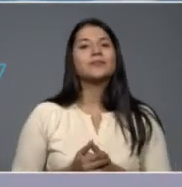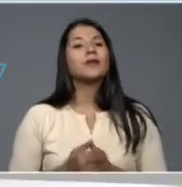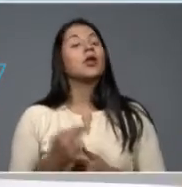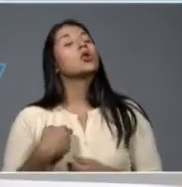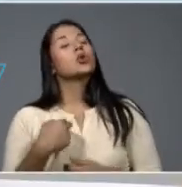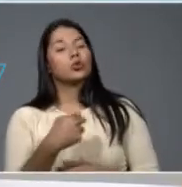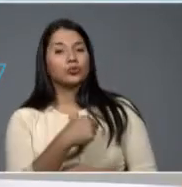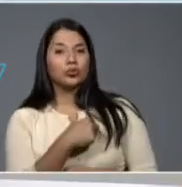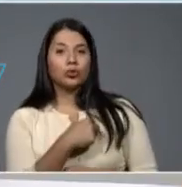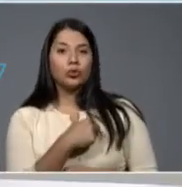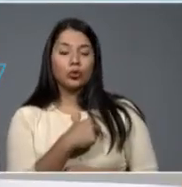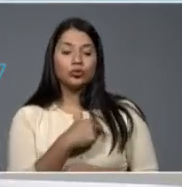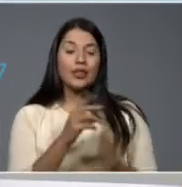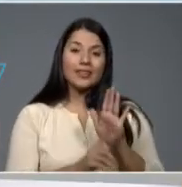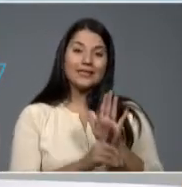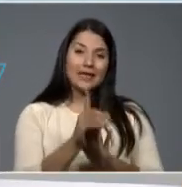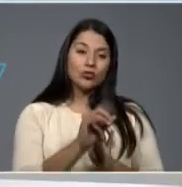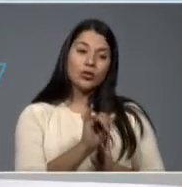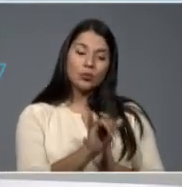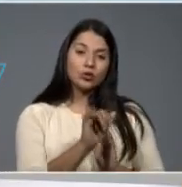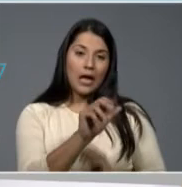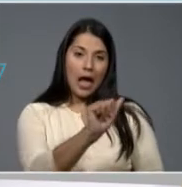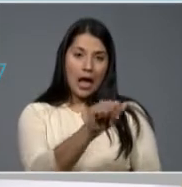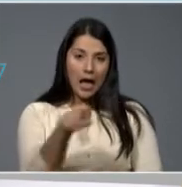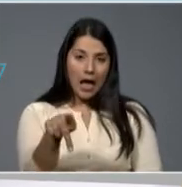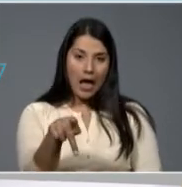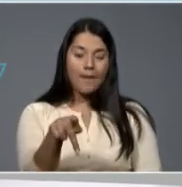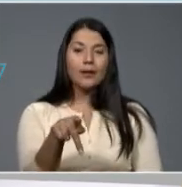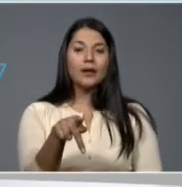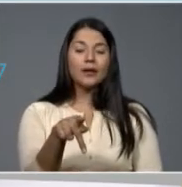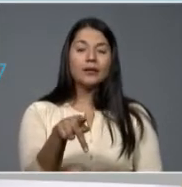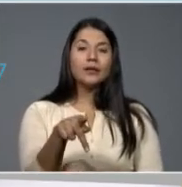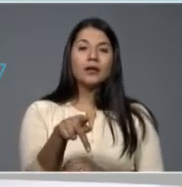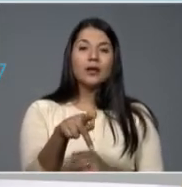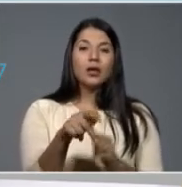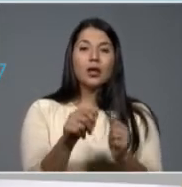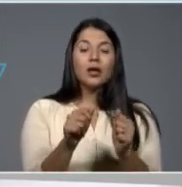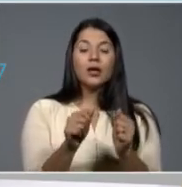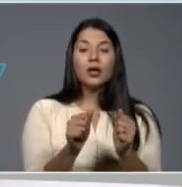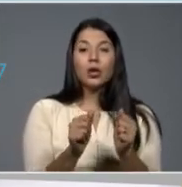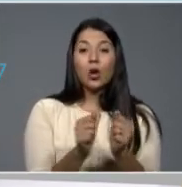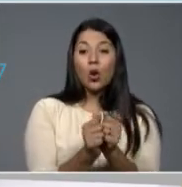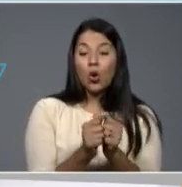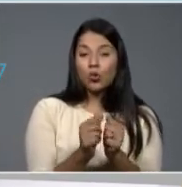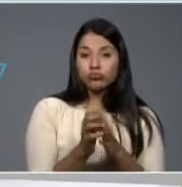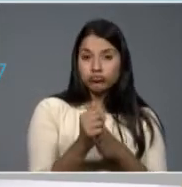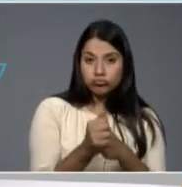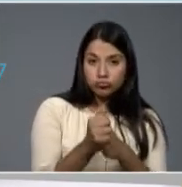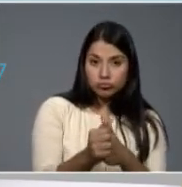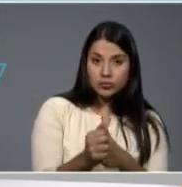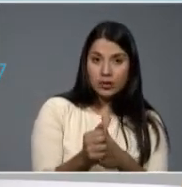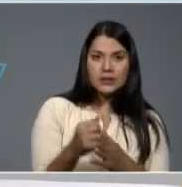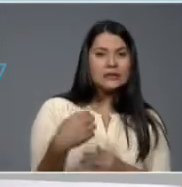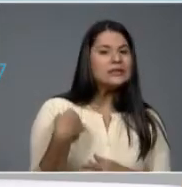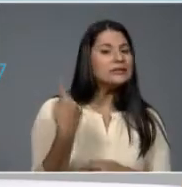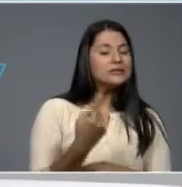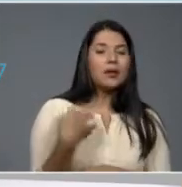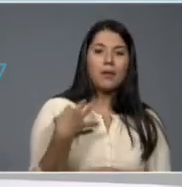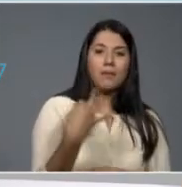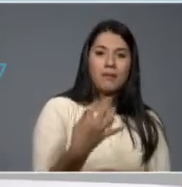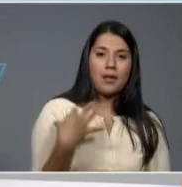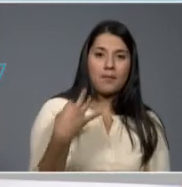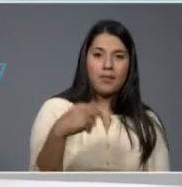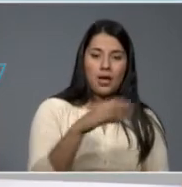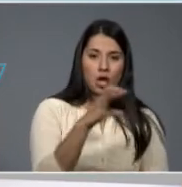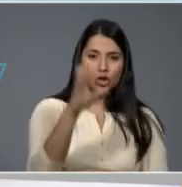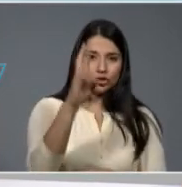estamos obviamente desarrollando esta plataforma Progrentis y a través pues, de Mentora. La invitación a Costa Rica es recurrente por ese